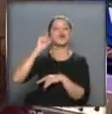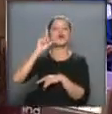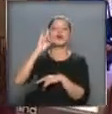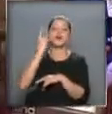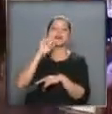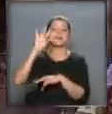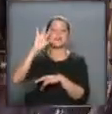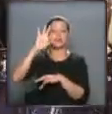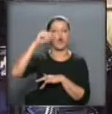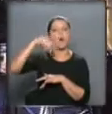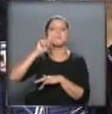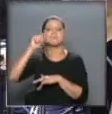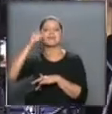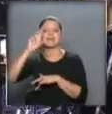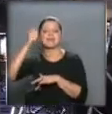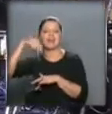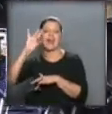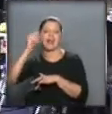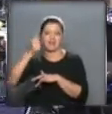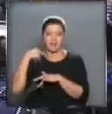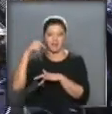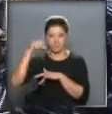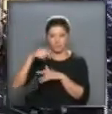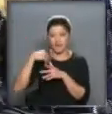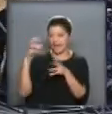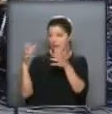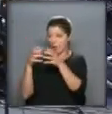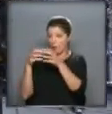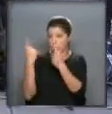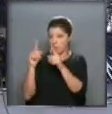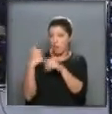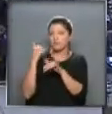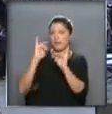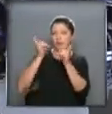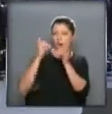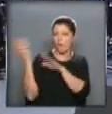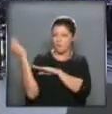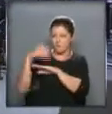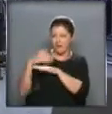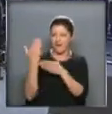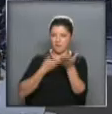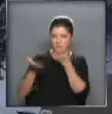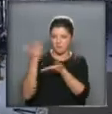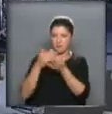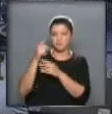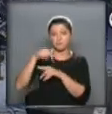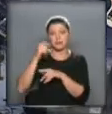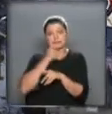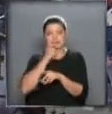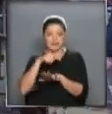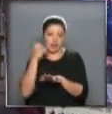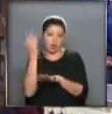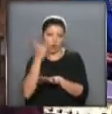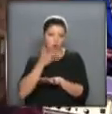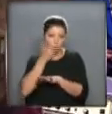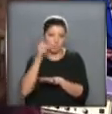Programa Nacional de Orquestas y Coros Juveniles e Infantiles para el Bicentenario. Para que, si querés, te contemos un poquito de qué se trata primero este